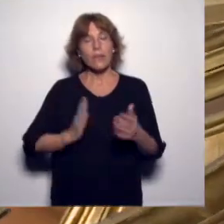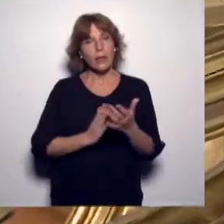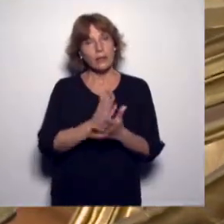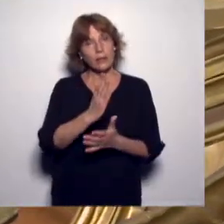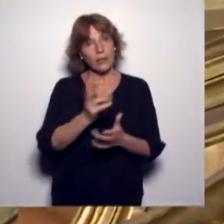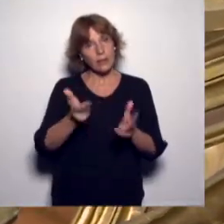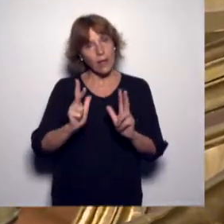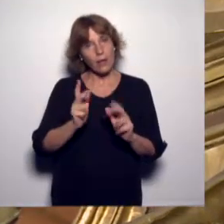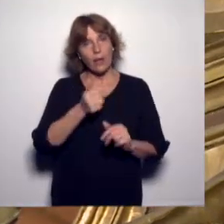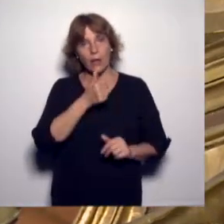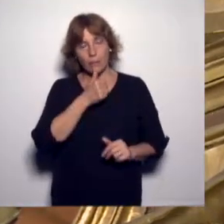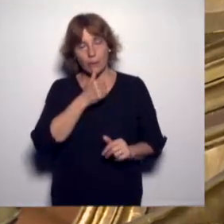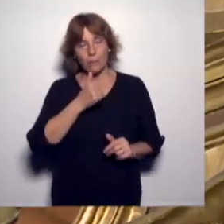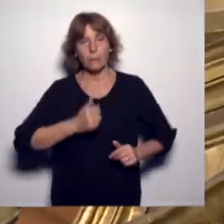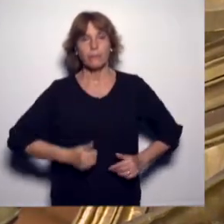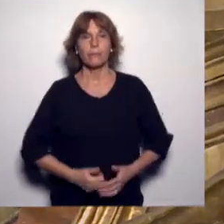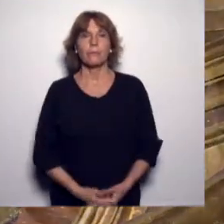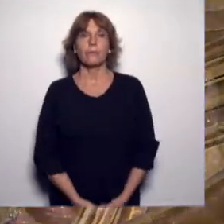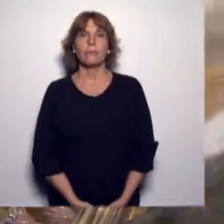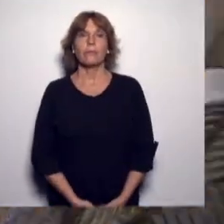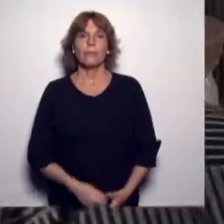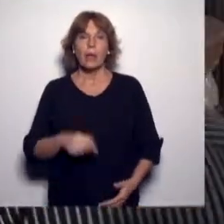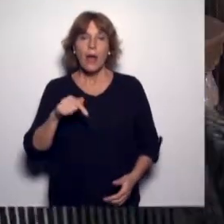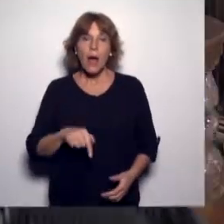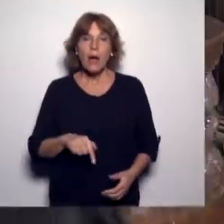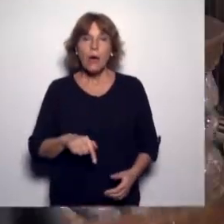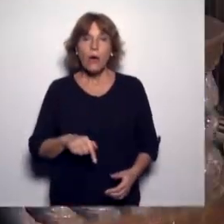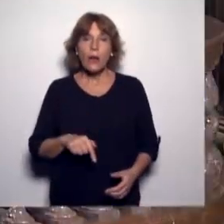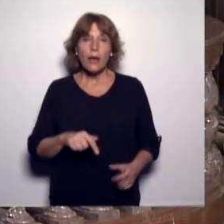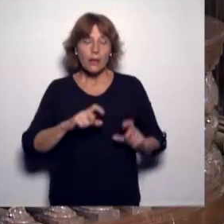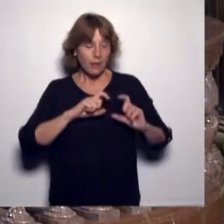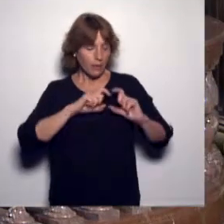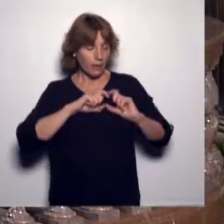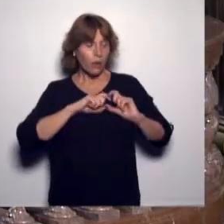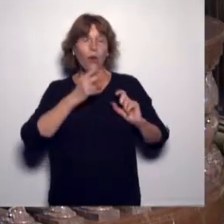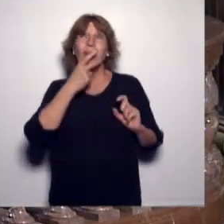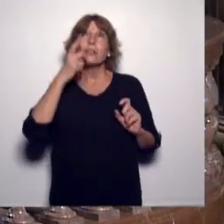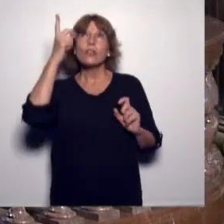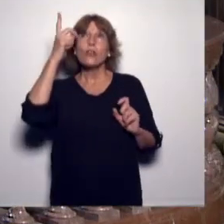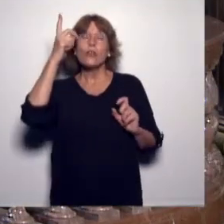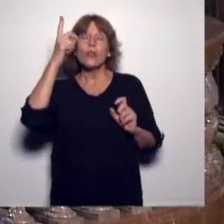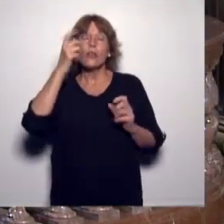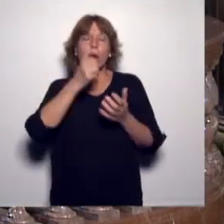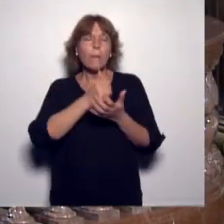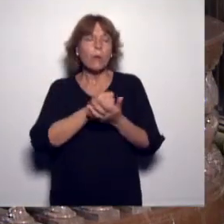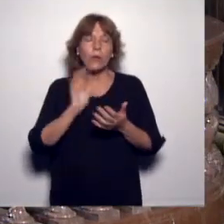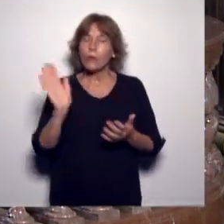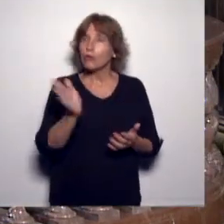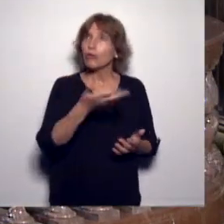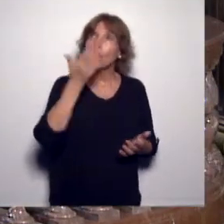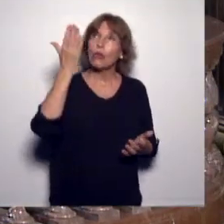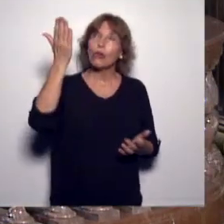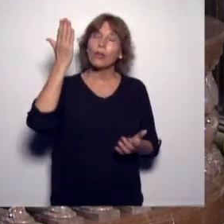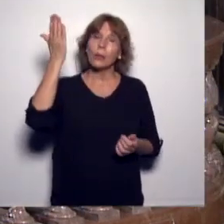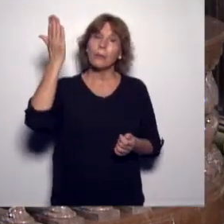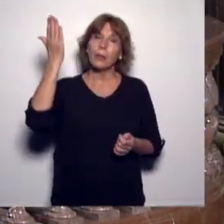carne y la vida eterna. Amén. Y ahora vamos a poner en el corazón de Dios todas nuestras